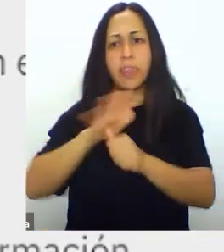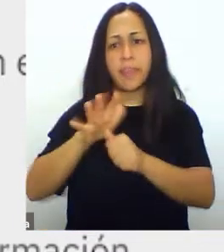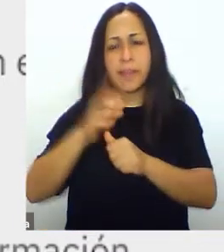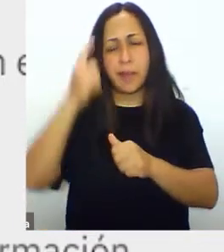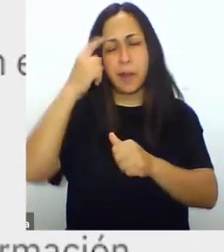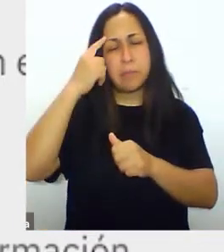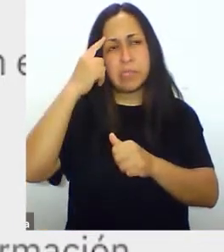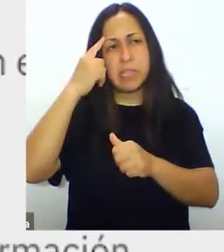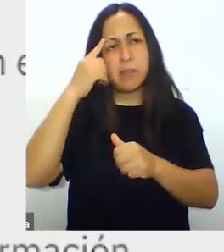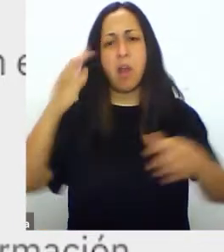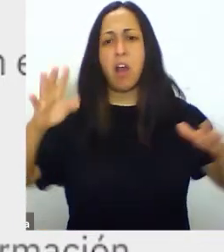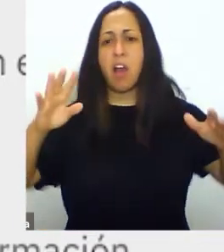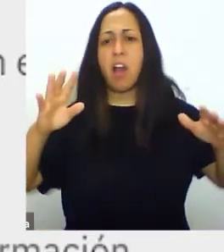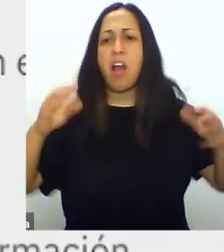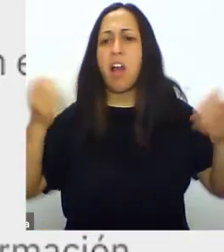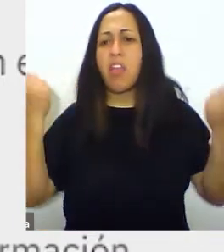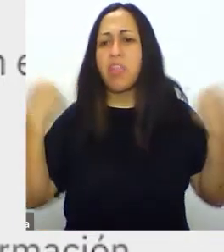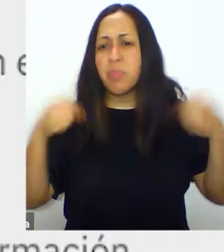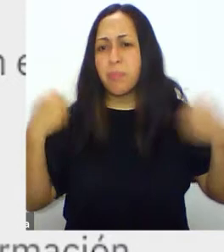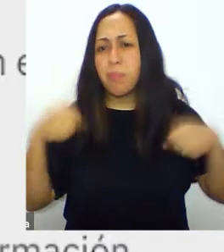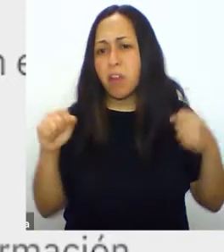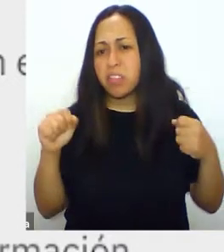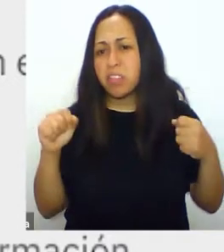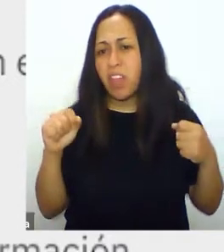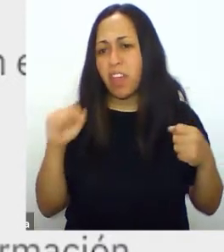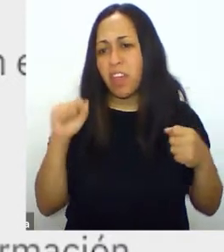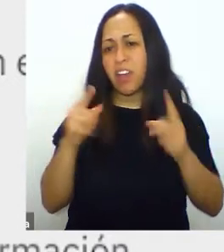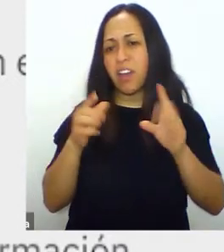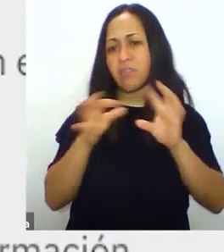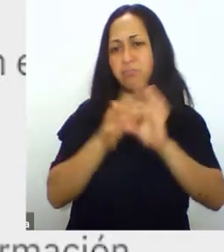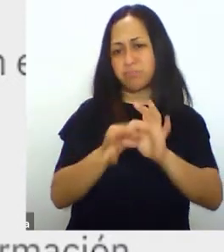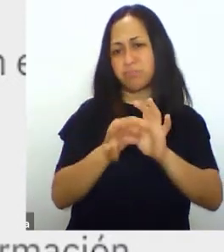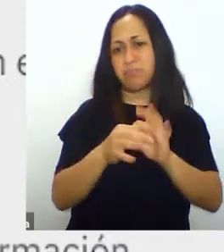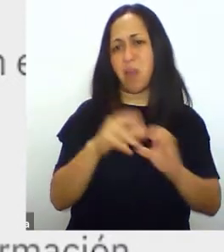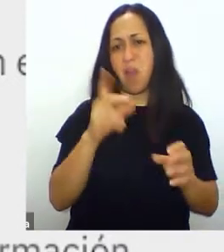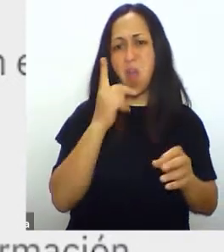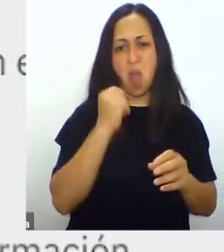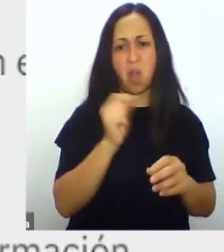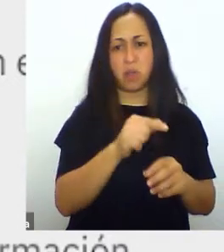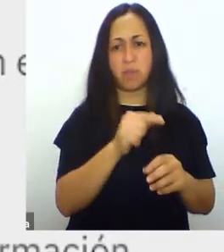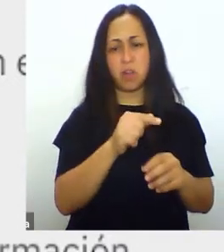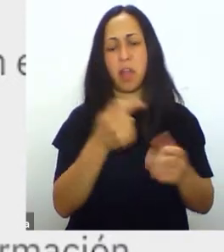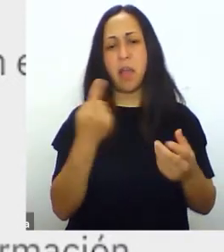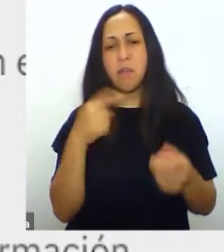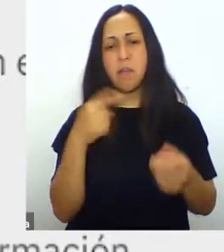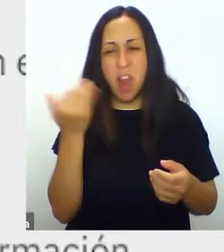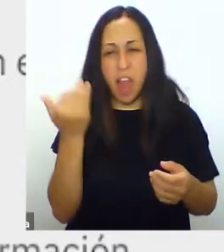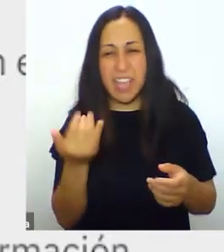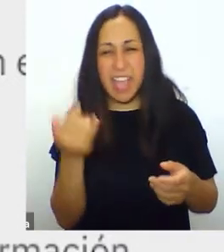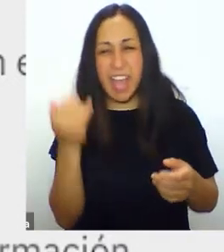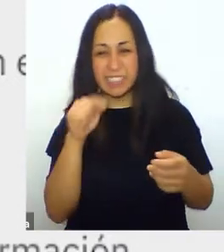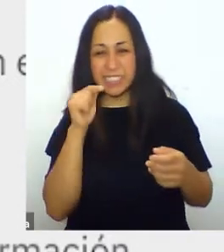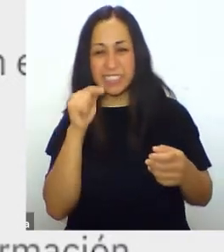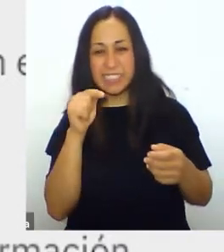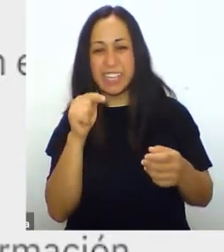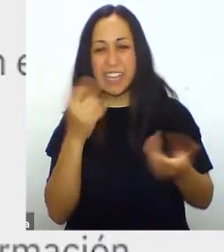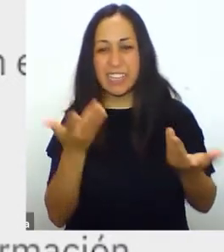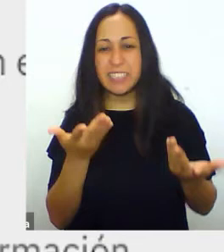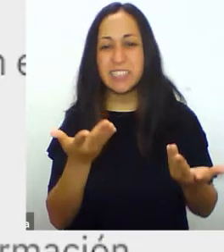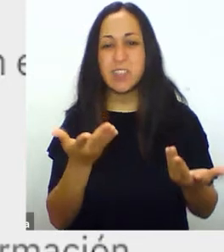deporte que se relaciona mucho con la masculinidad. Entonces existe ahí como